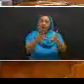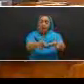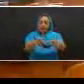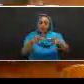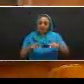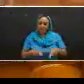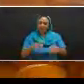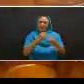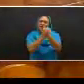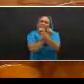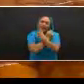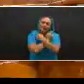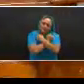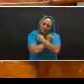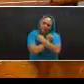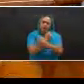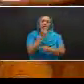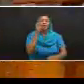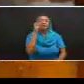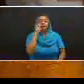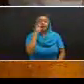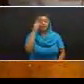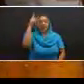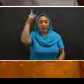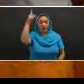Recibe el amor de Padre.